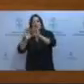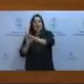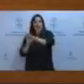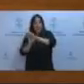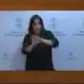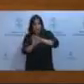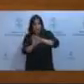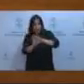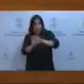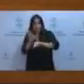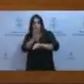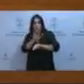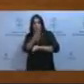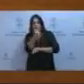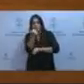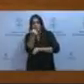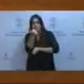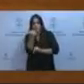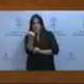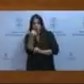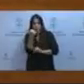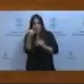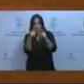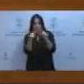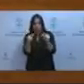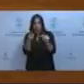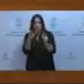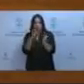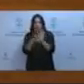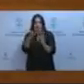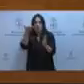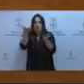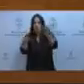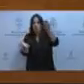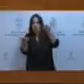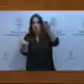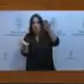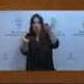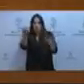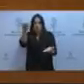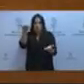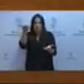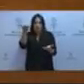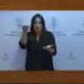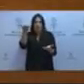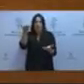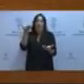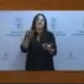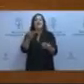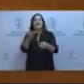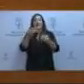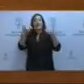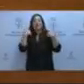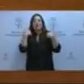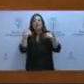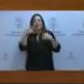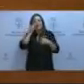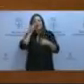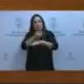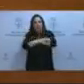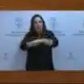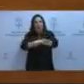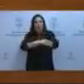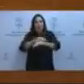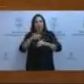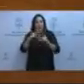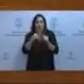está en el oriente. Evidentemente, esto es un desequilibrio que ya anunciaban los responsables de turismo de los gobiernos de Asturias hace 20 años. Ya lo anunciaban, ya lo